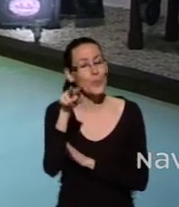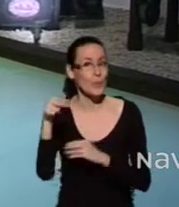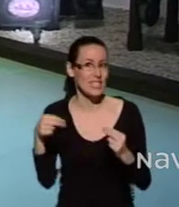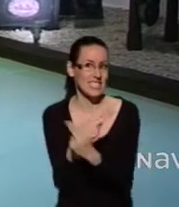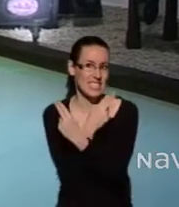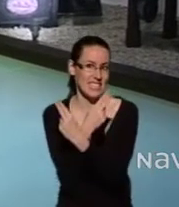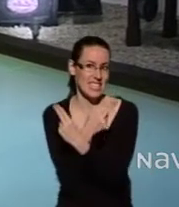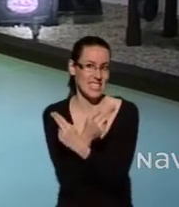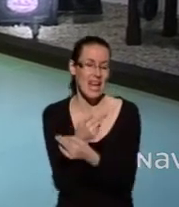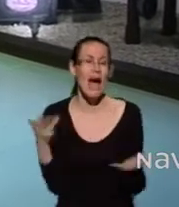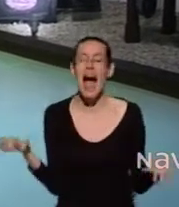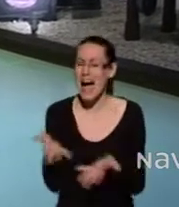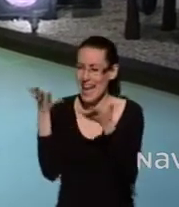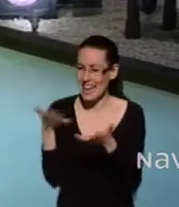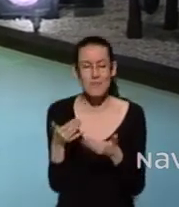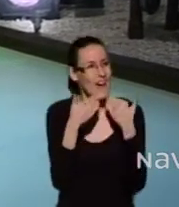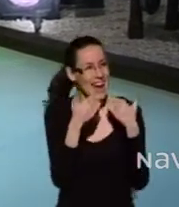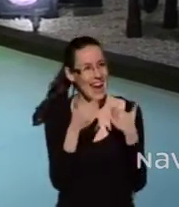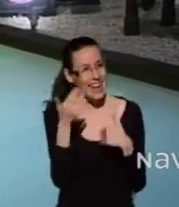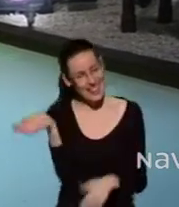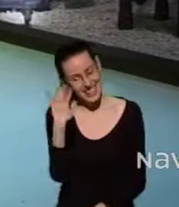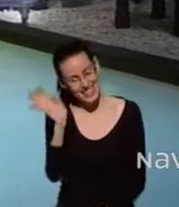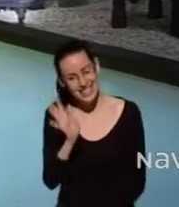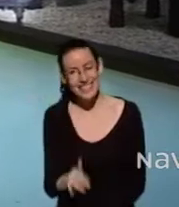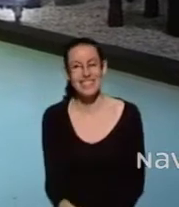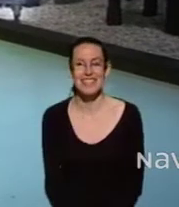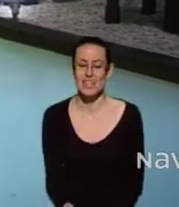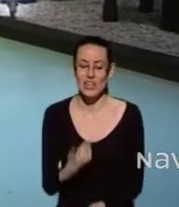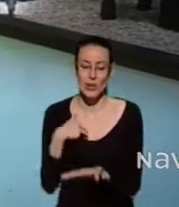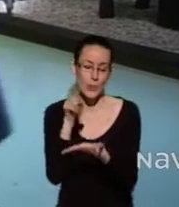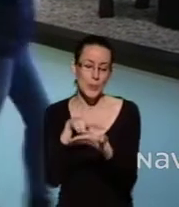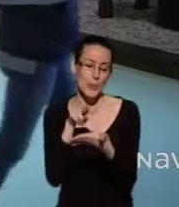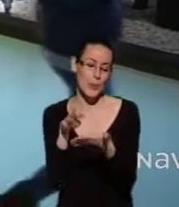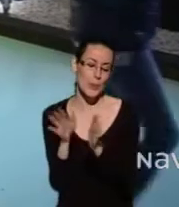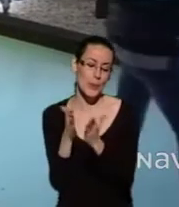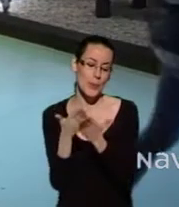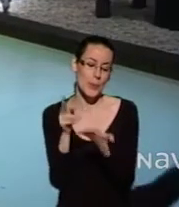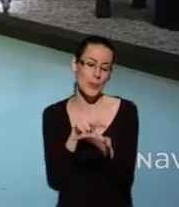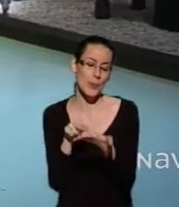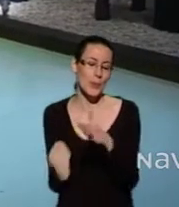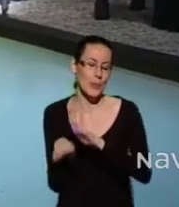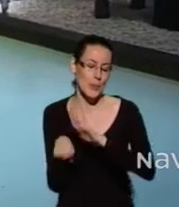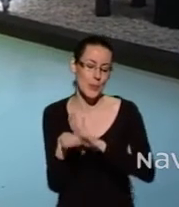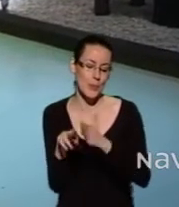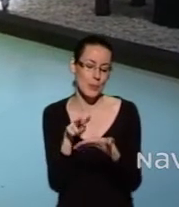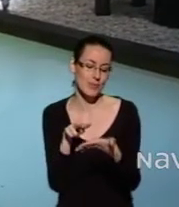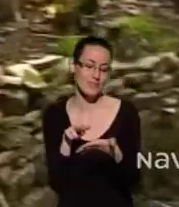Aibar. Ánimo. Gracias, Cristina, de verdad. Bueno, un saludo. Voy a seguir leyendo el libro de etnografía. Hasta